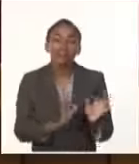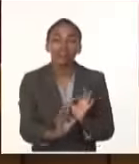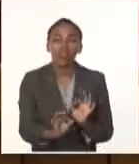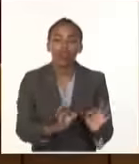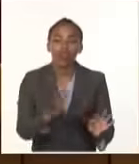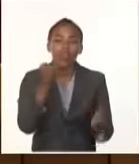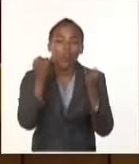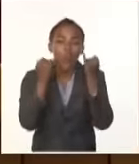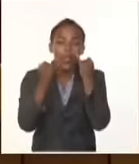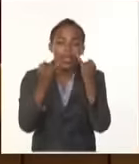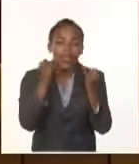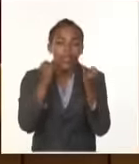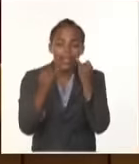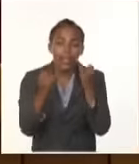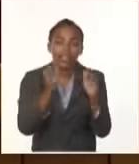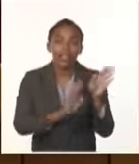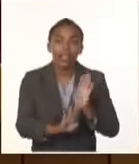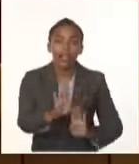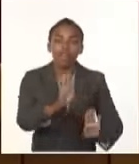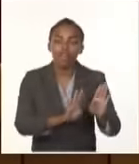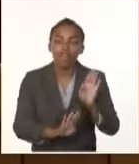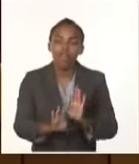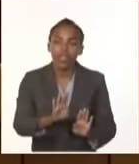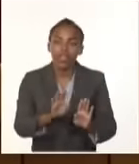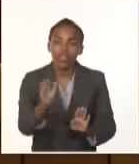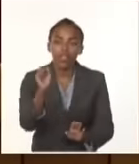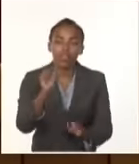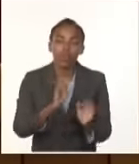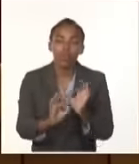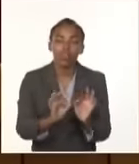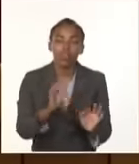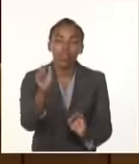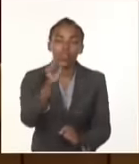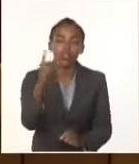y seguridad nacional, así como la integridad de las